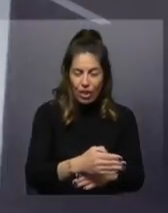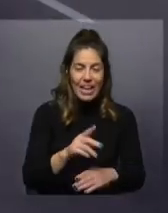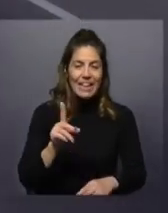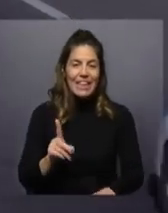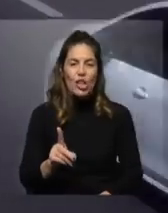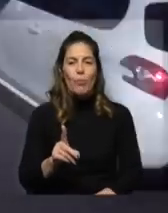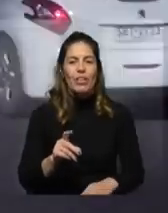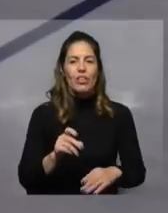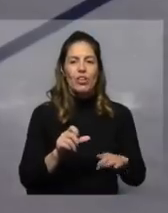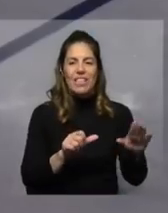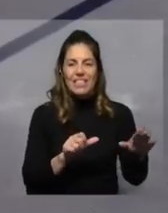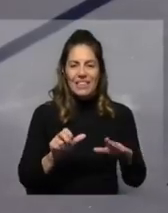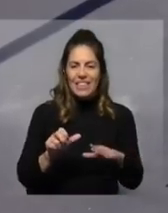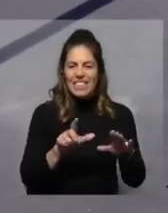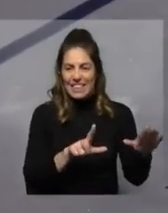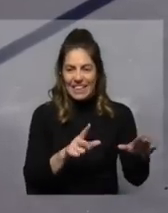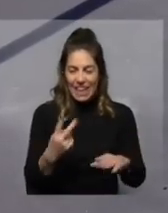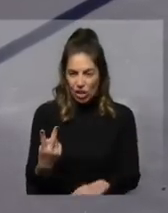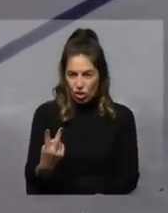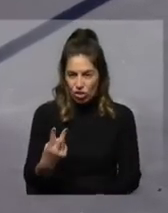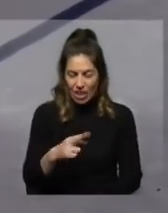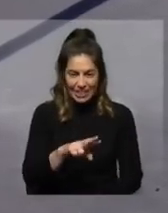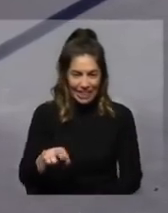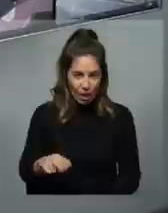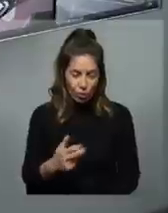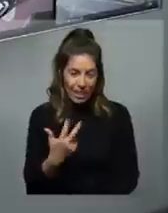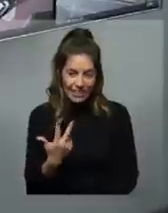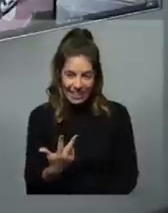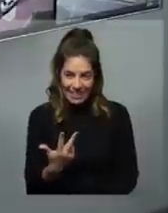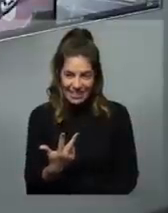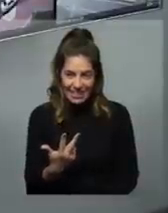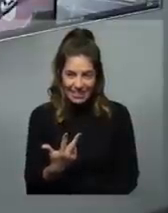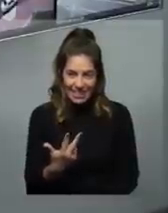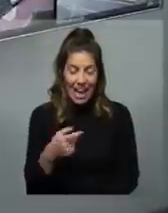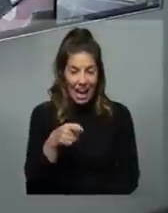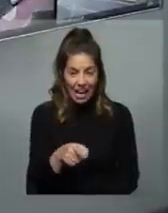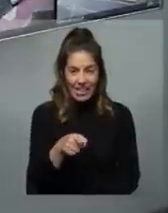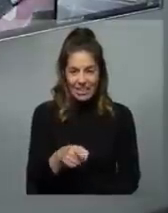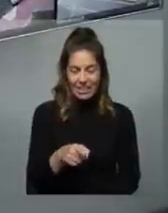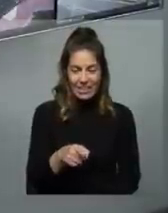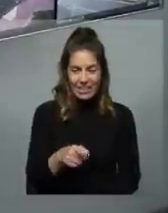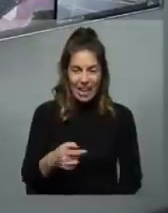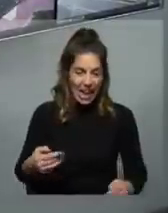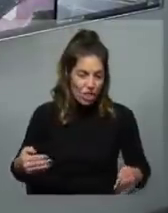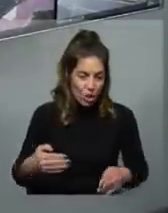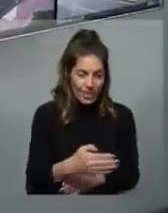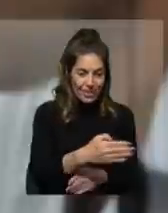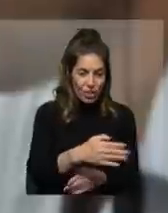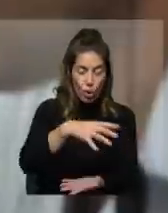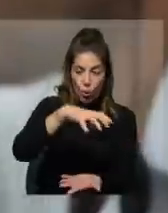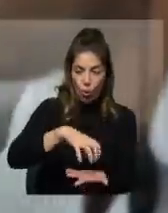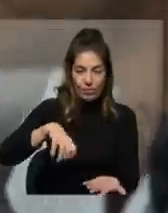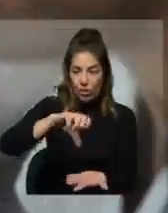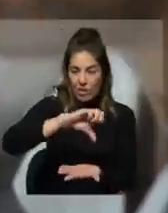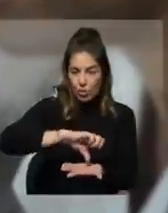kilómetro 68 del 72 de la ruta de la ruta 3 estamos atravesando una planta urbana que